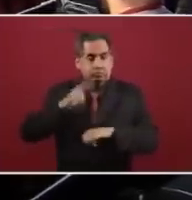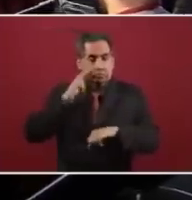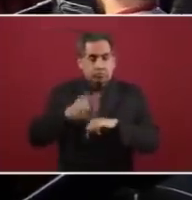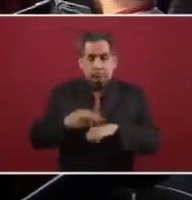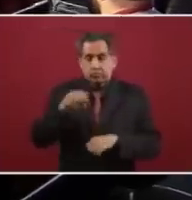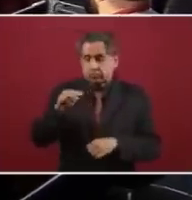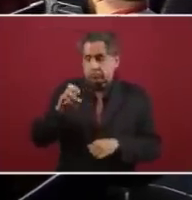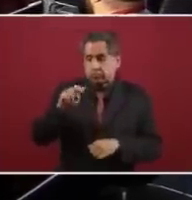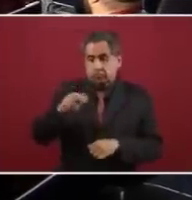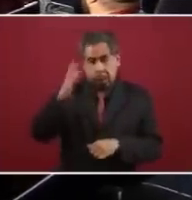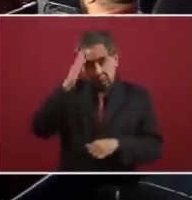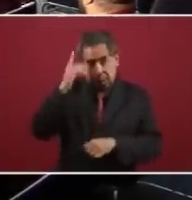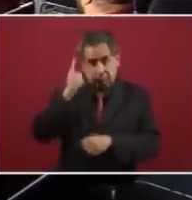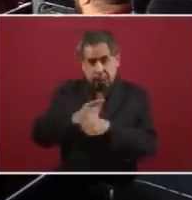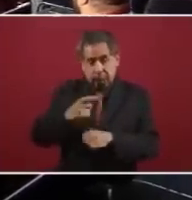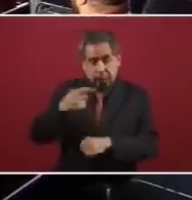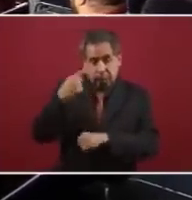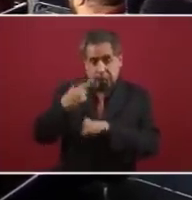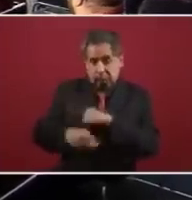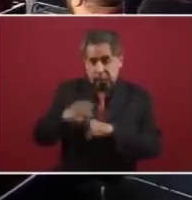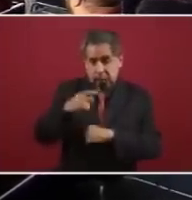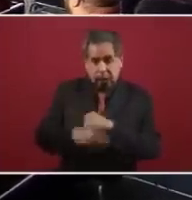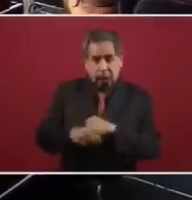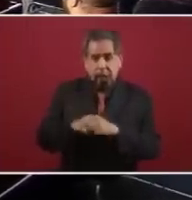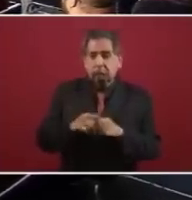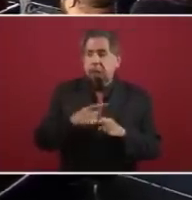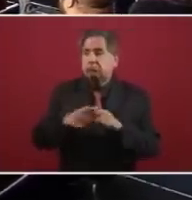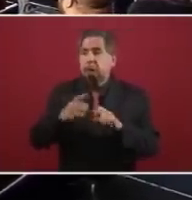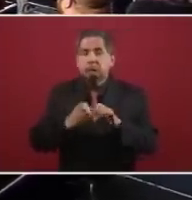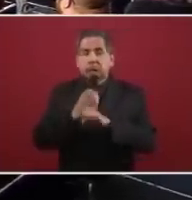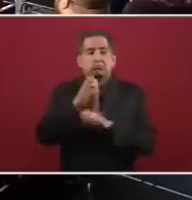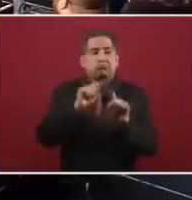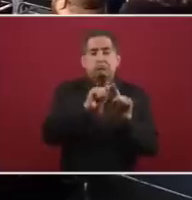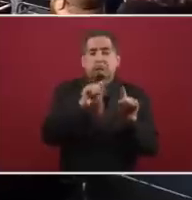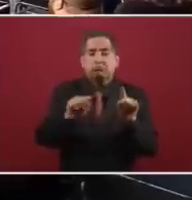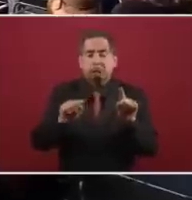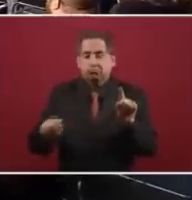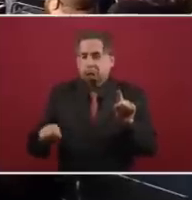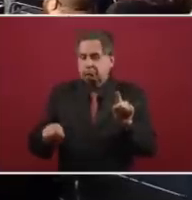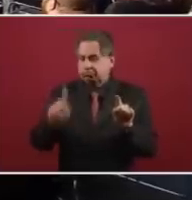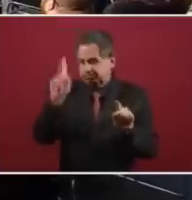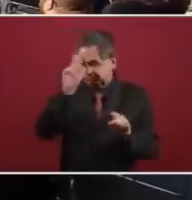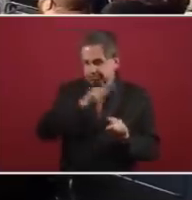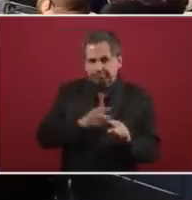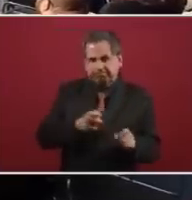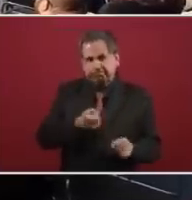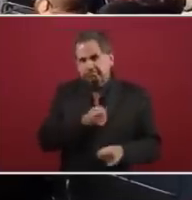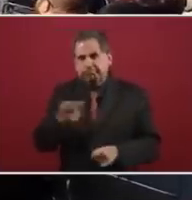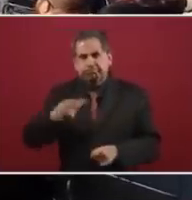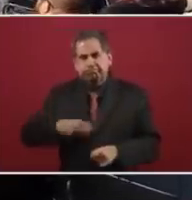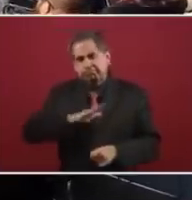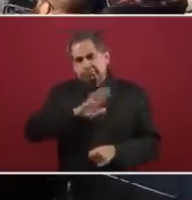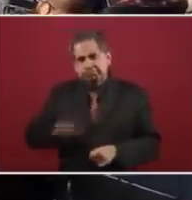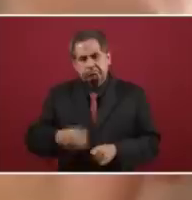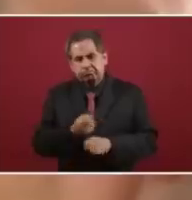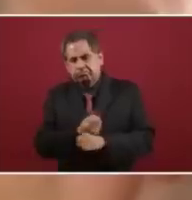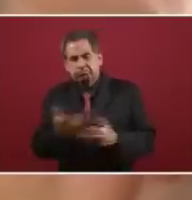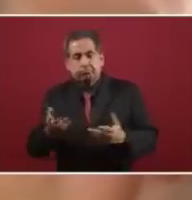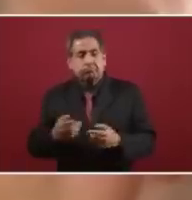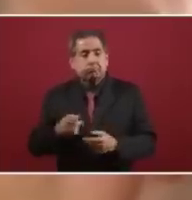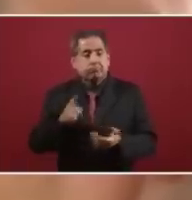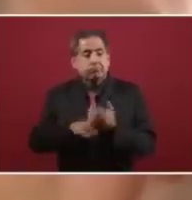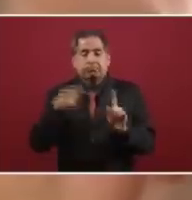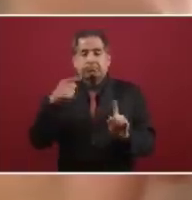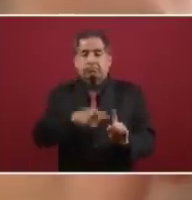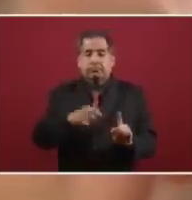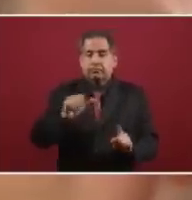violencia en nuestro país que se deslinda de varios estados en los que han hecho se han ocurrido de hechos sangrientos y en particular se señala un gobernador enrique alfaro